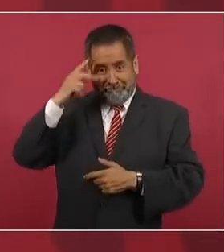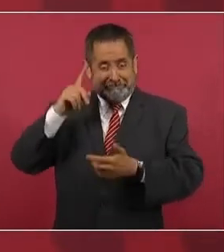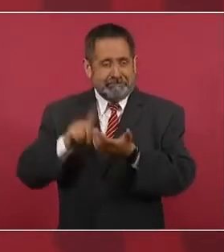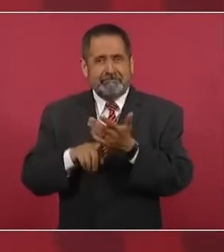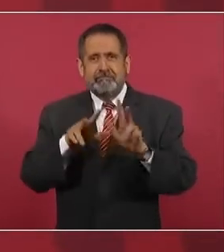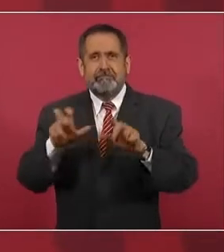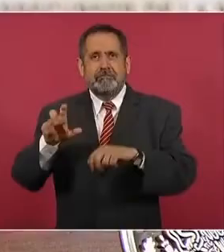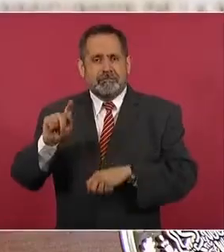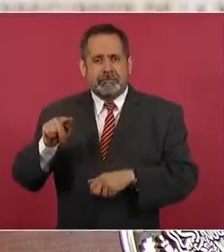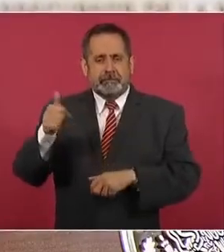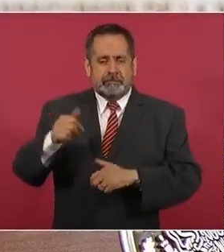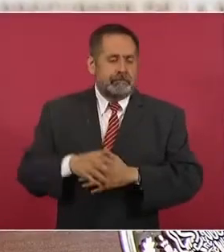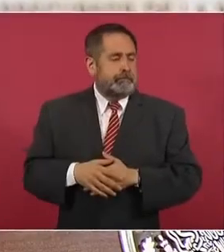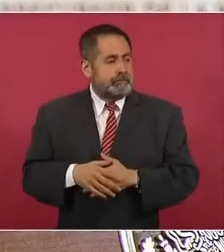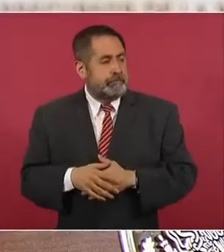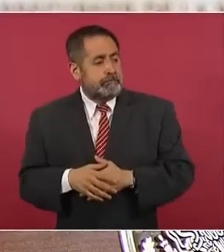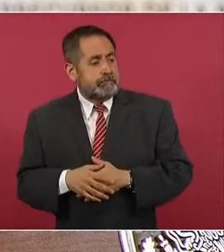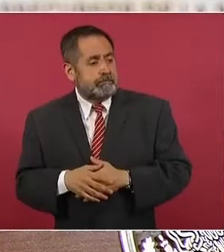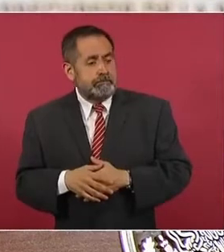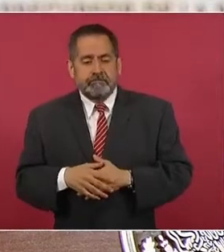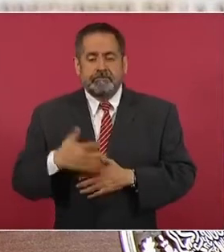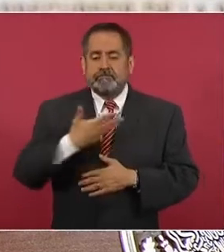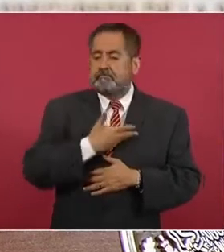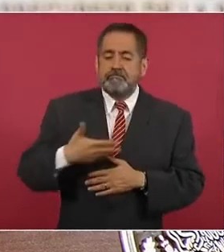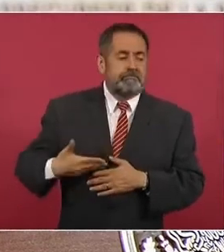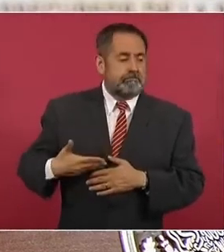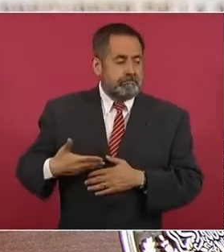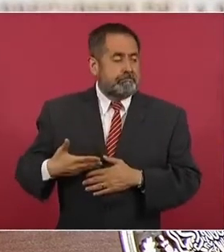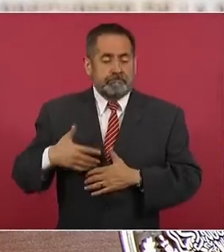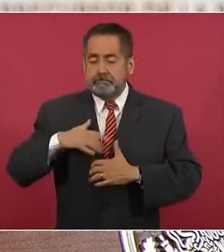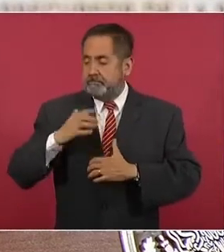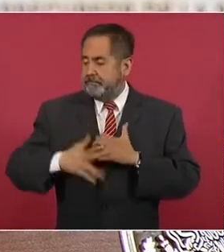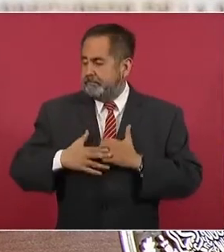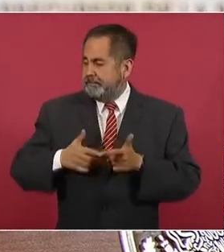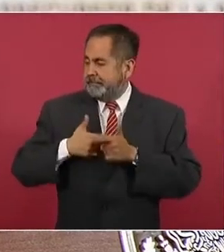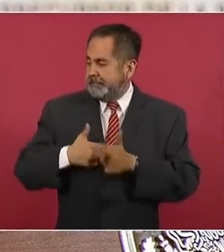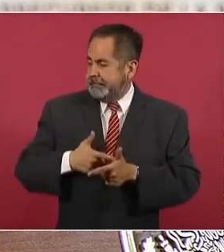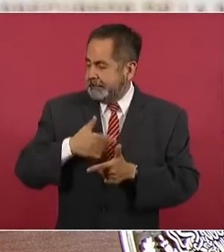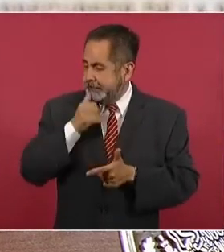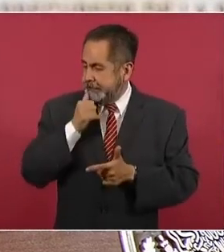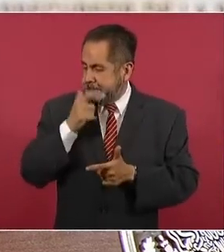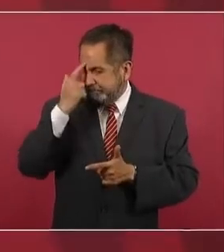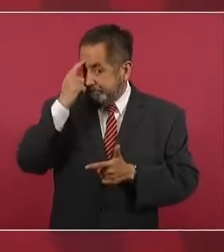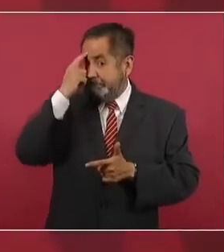1876, pues él cubre el primer periodo